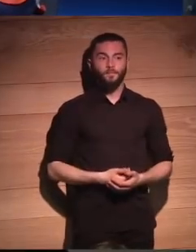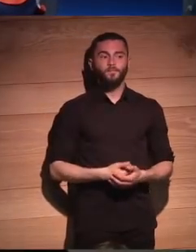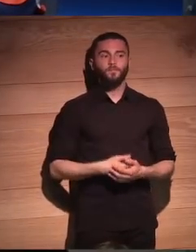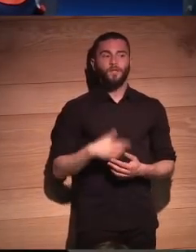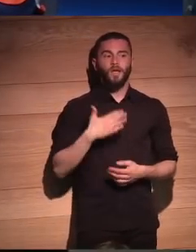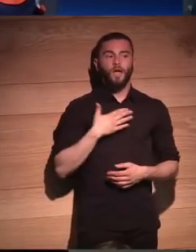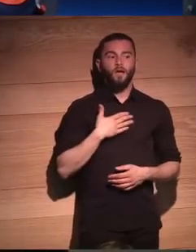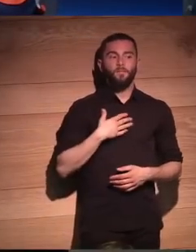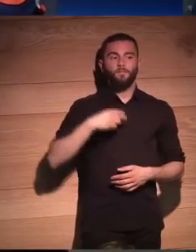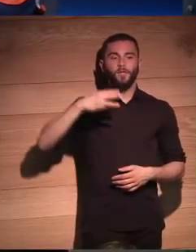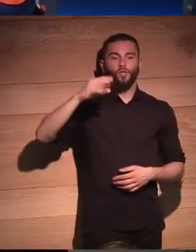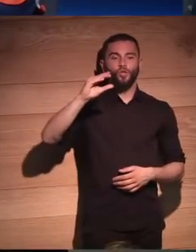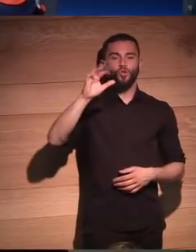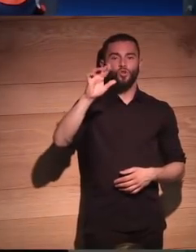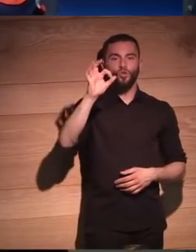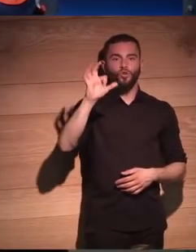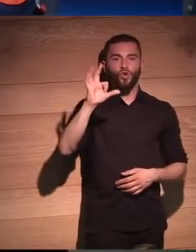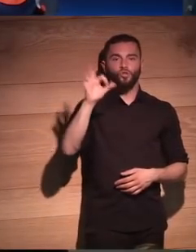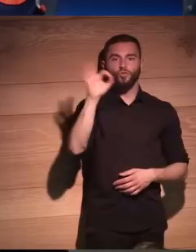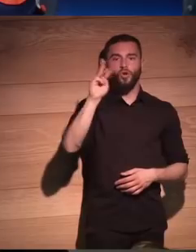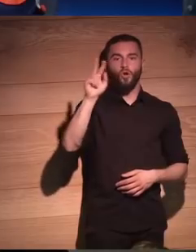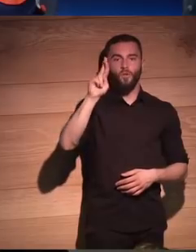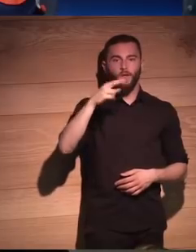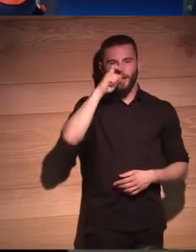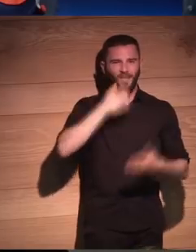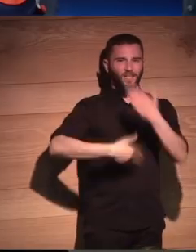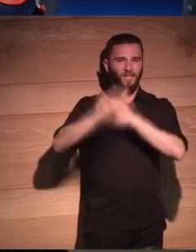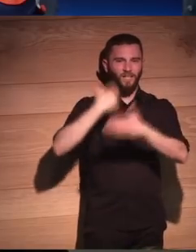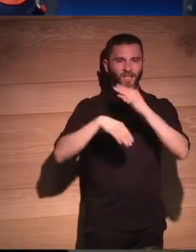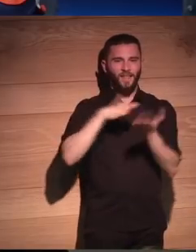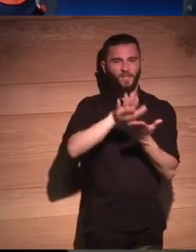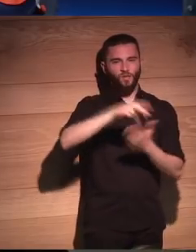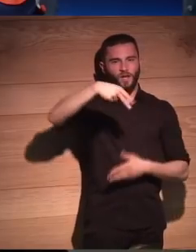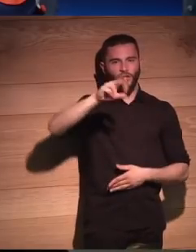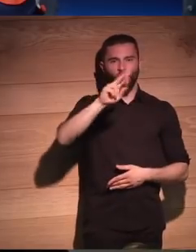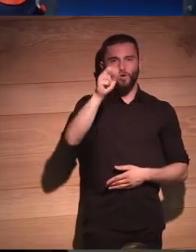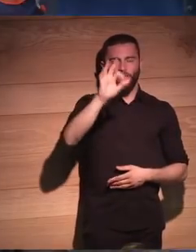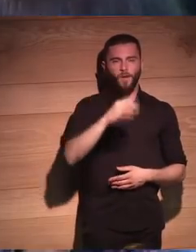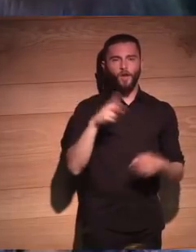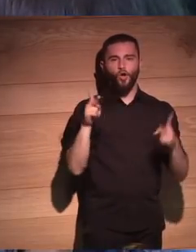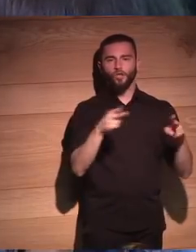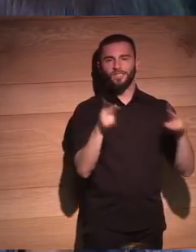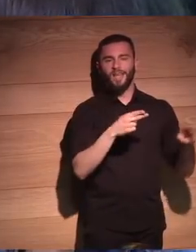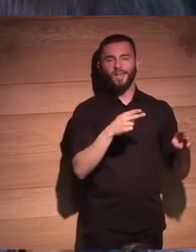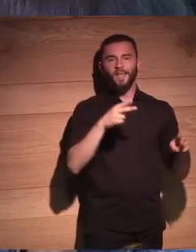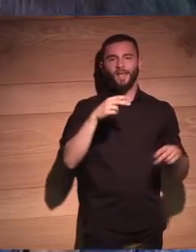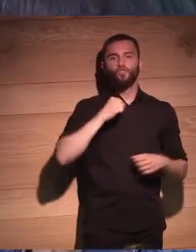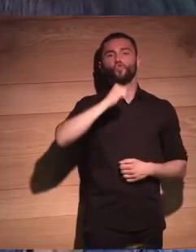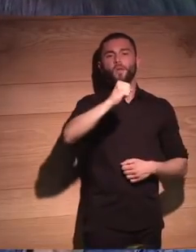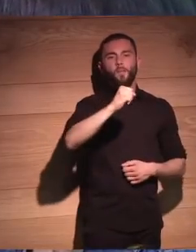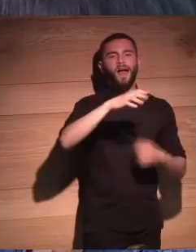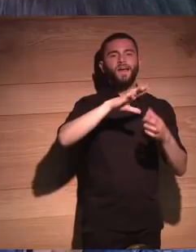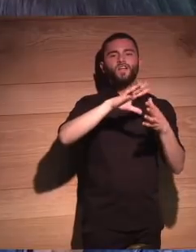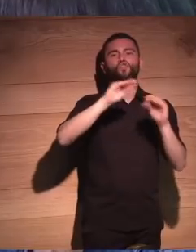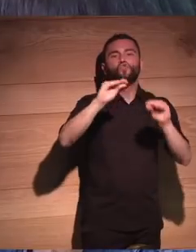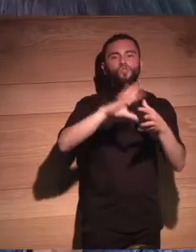me acuerdo de uno muy primitivo que también leí en la editorial Novaro, que era en la serie Superman y sus amigos, que no era Superman, sino que